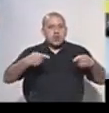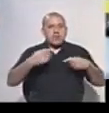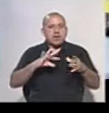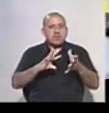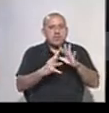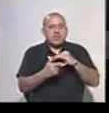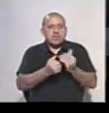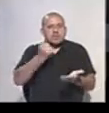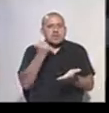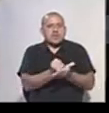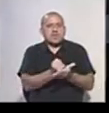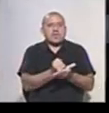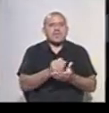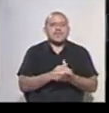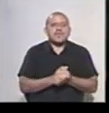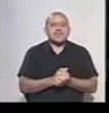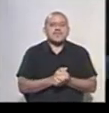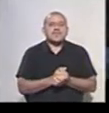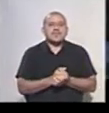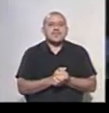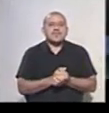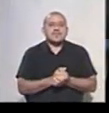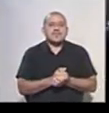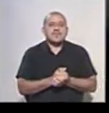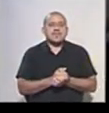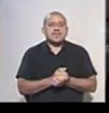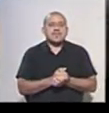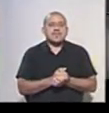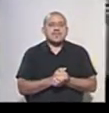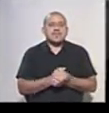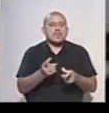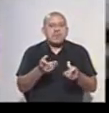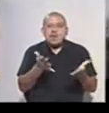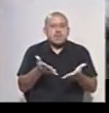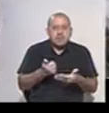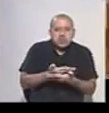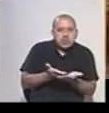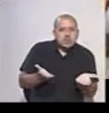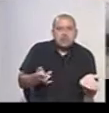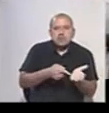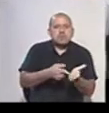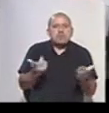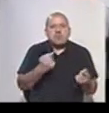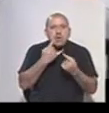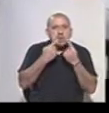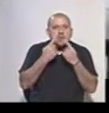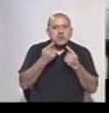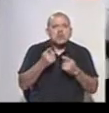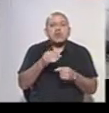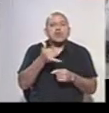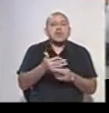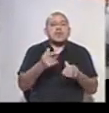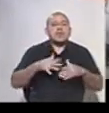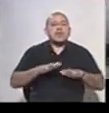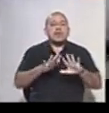incorporado bajo un subcutáneo. Sí, claro que sí. Perfecto. Bueno, te voy mirando a hacer y mientras vamos conversando, no sé qué es lo que tenés que ir preparando tú